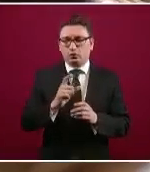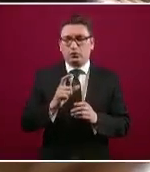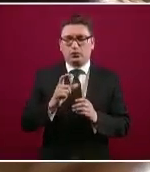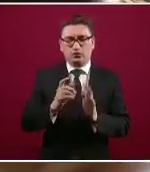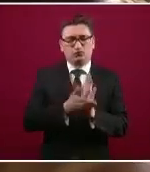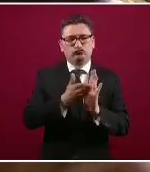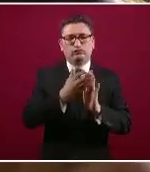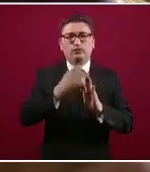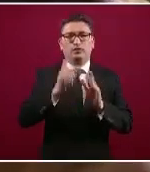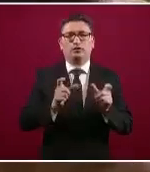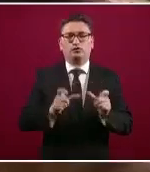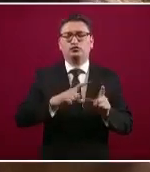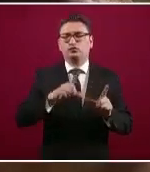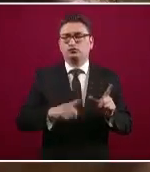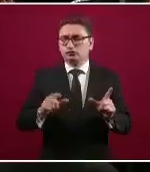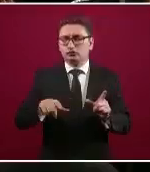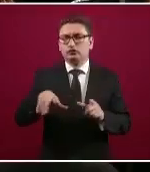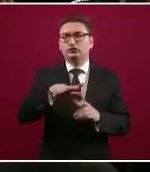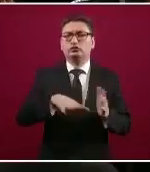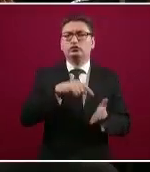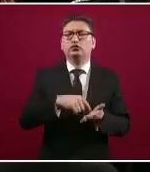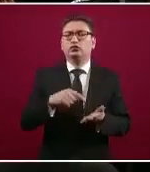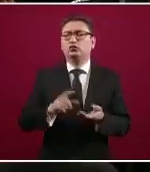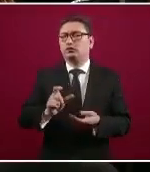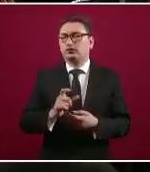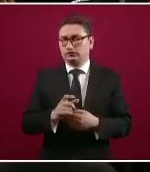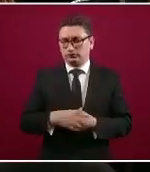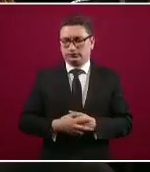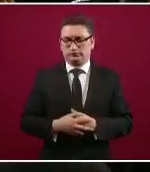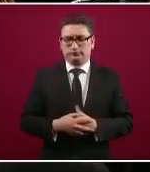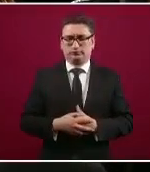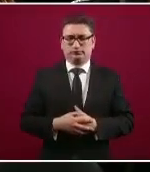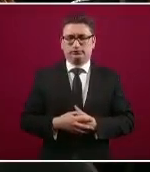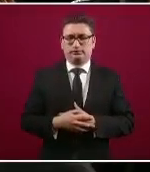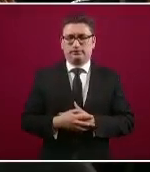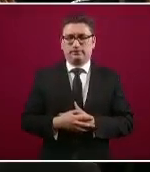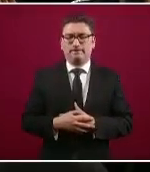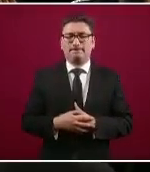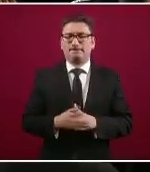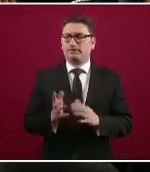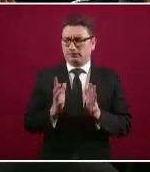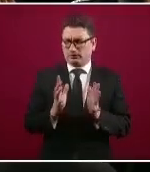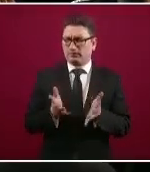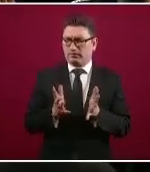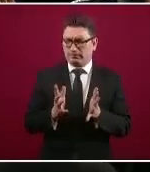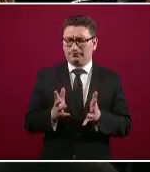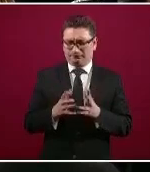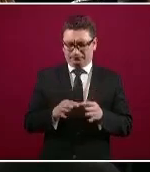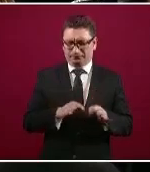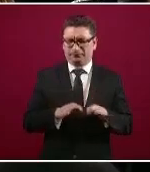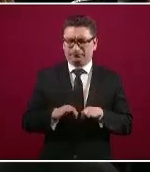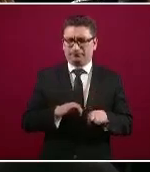pronto, pero sí saber si ya hay una fecha. Gracias. Bueno, ya se está trabajando en